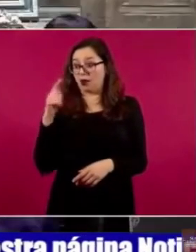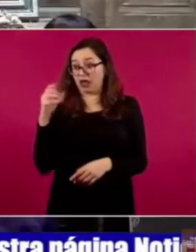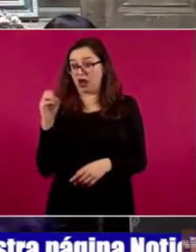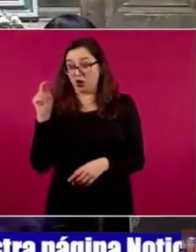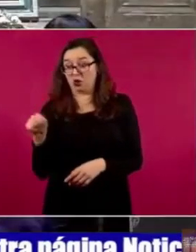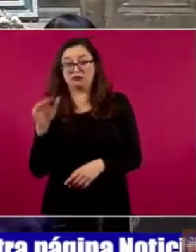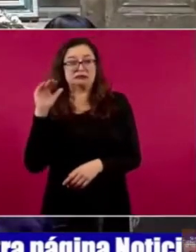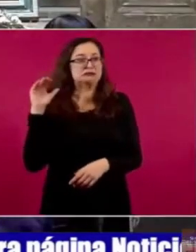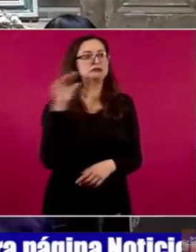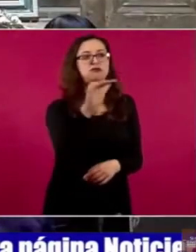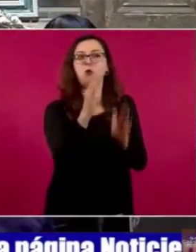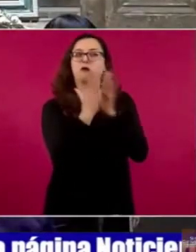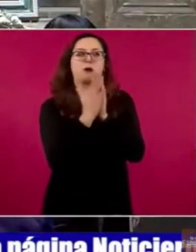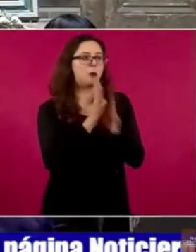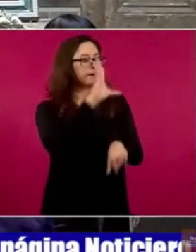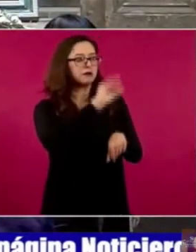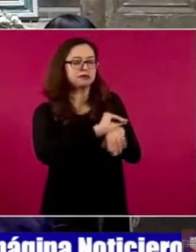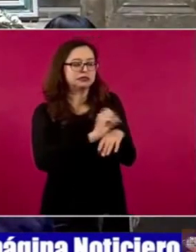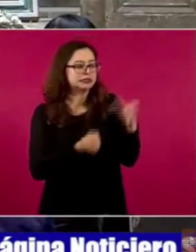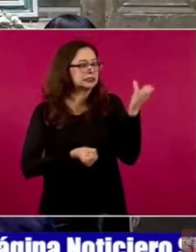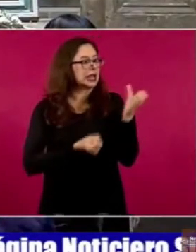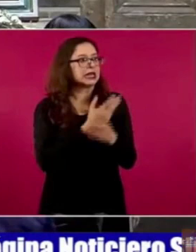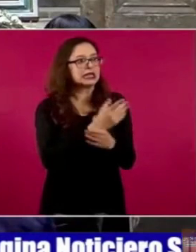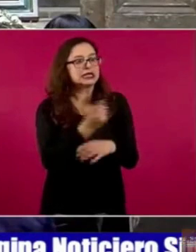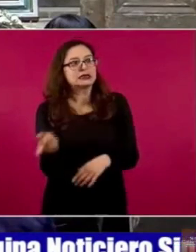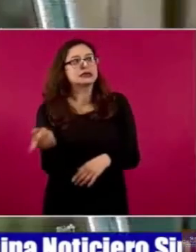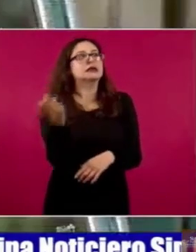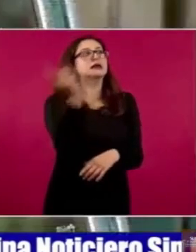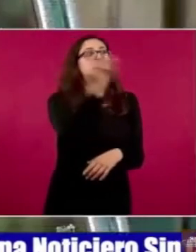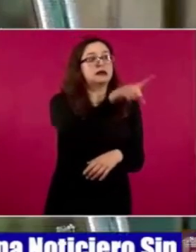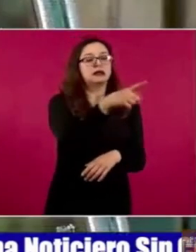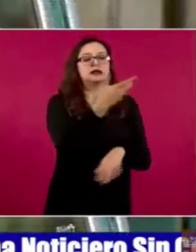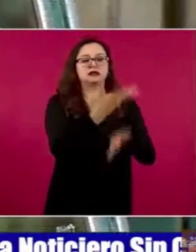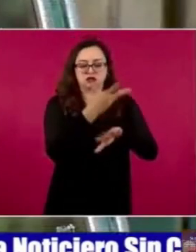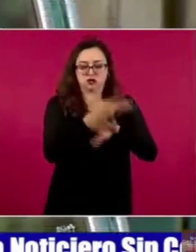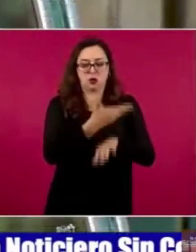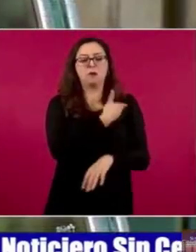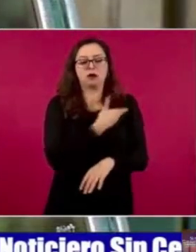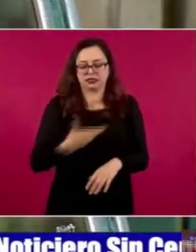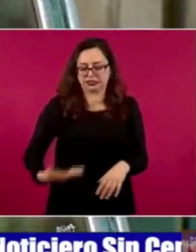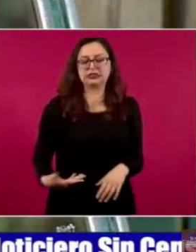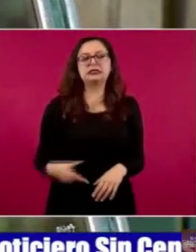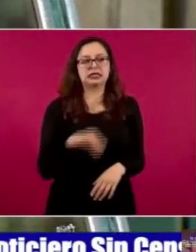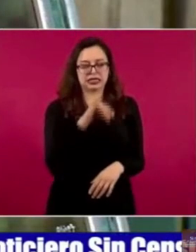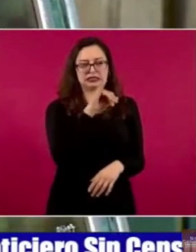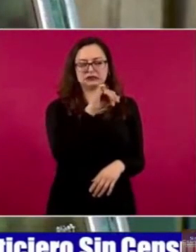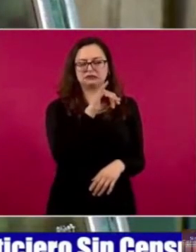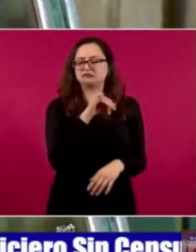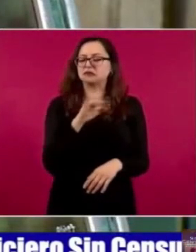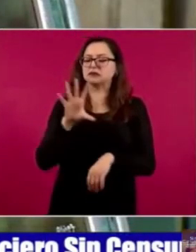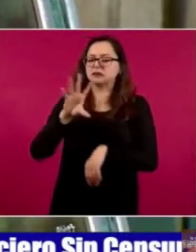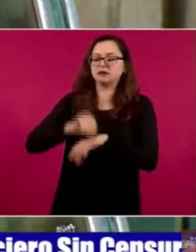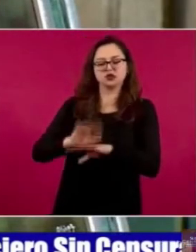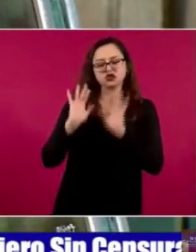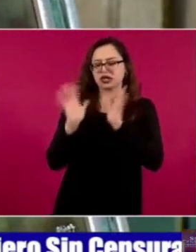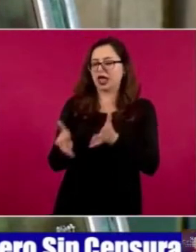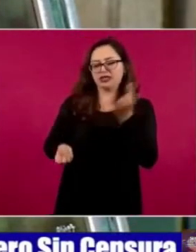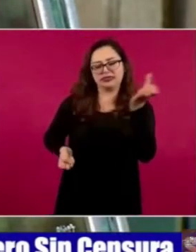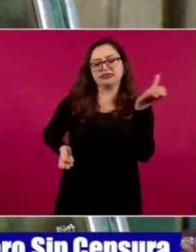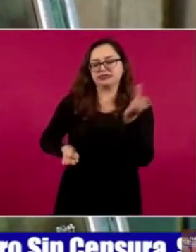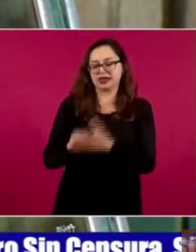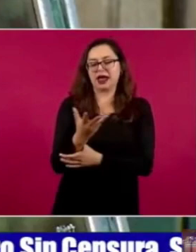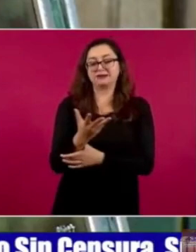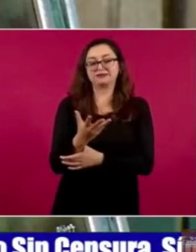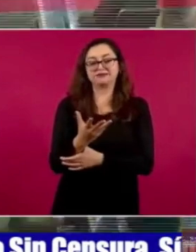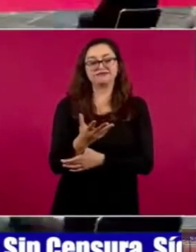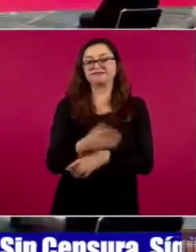presidente de Estados Unidos, mientras dormía, unas manos gigantescas a través de los